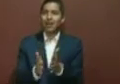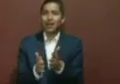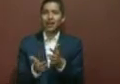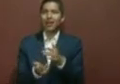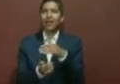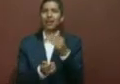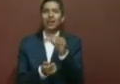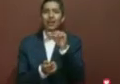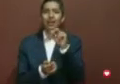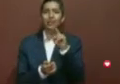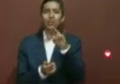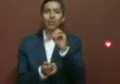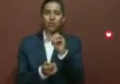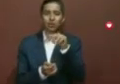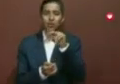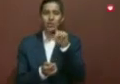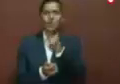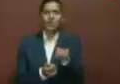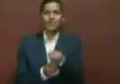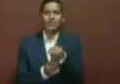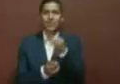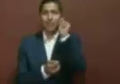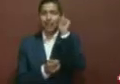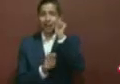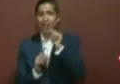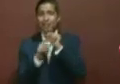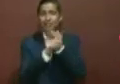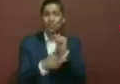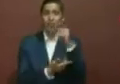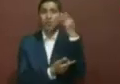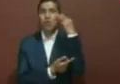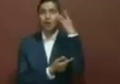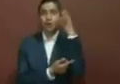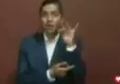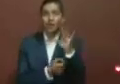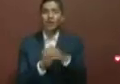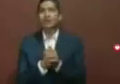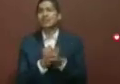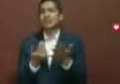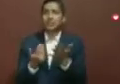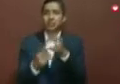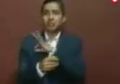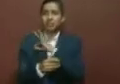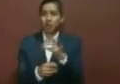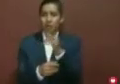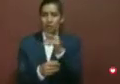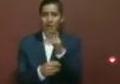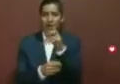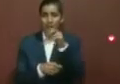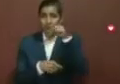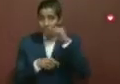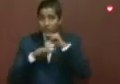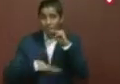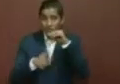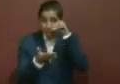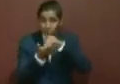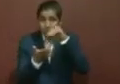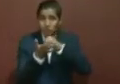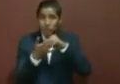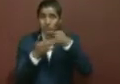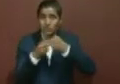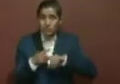Arturo Núñez en Tabasco. Y se han planteado la posibilidad, bueno, tú eres el líder del PRD aquí en Michoacán, de